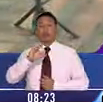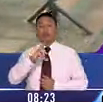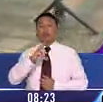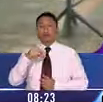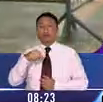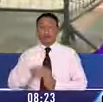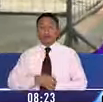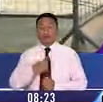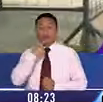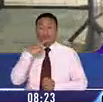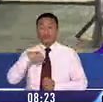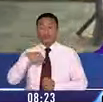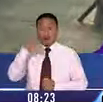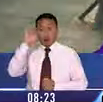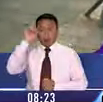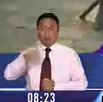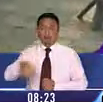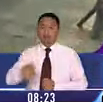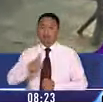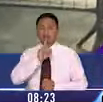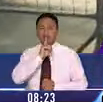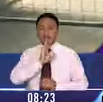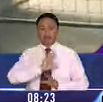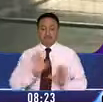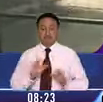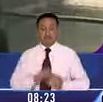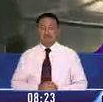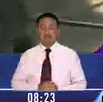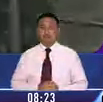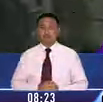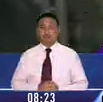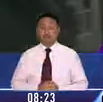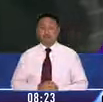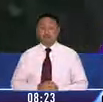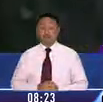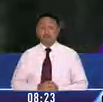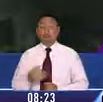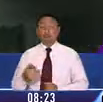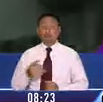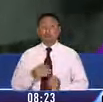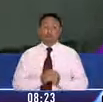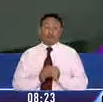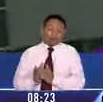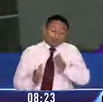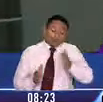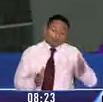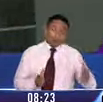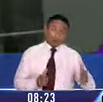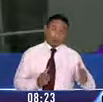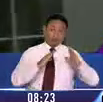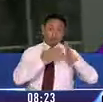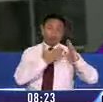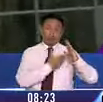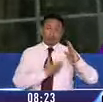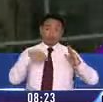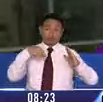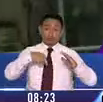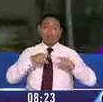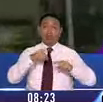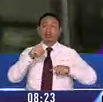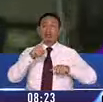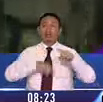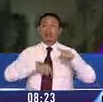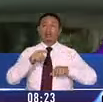dar ninguna declaración. También hemos visto desde la parte lateral del Palacio de Carondelet, han ingresado varios vehículos, en uno de ellos